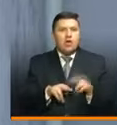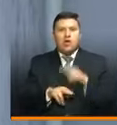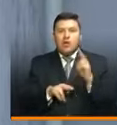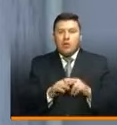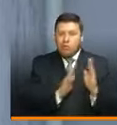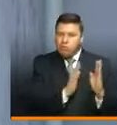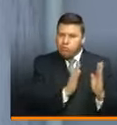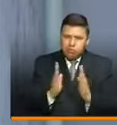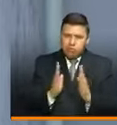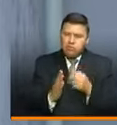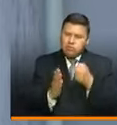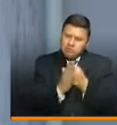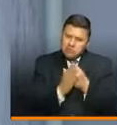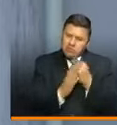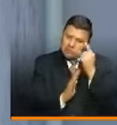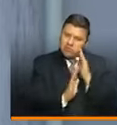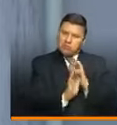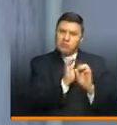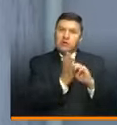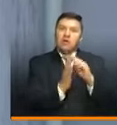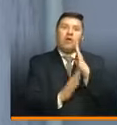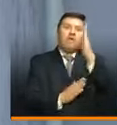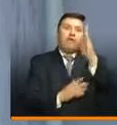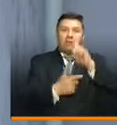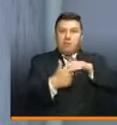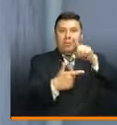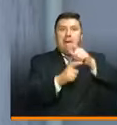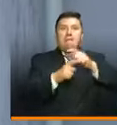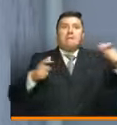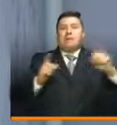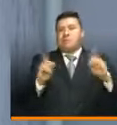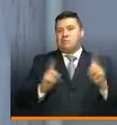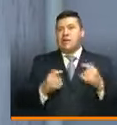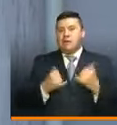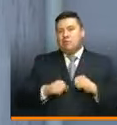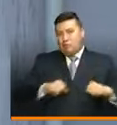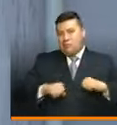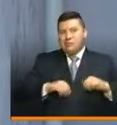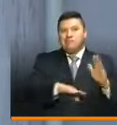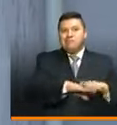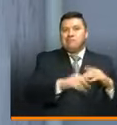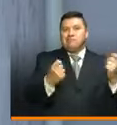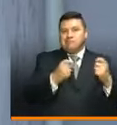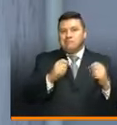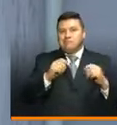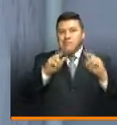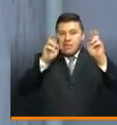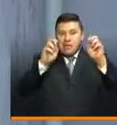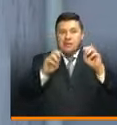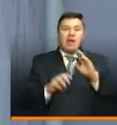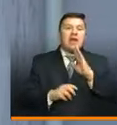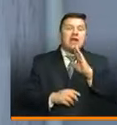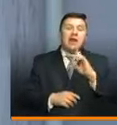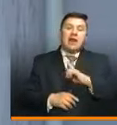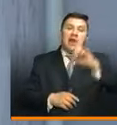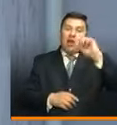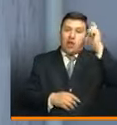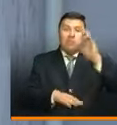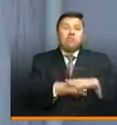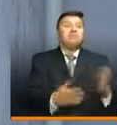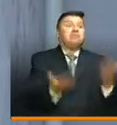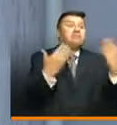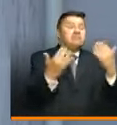normalización, tratando de prevenir futuros picos, y de ahí viene este movimiento. Pero la tercera, y esto lo está liderando el gobierno y nosotros